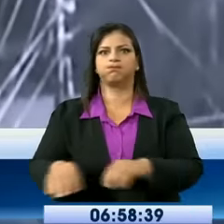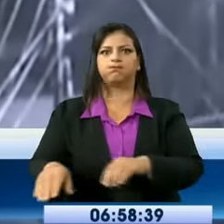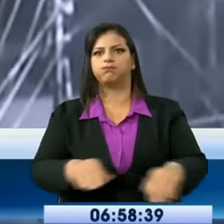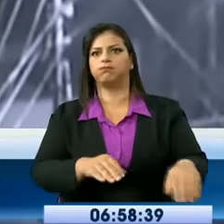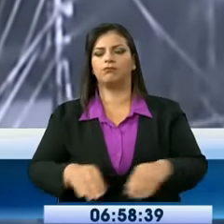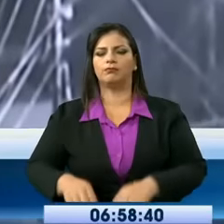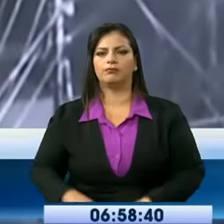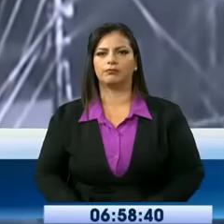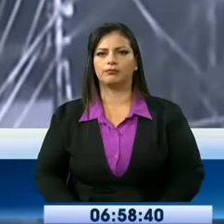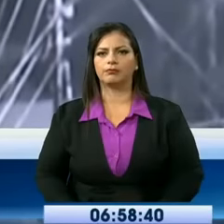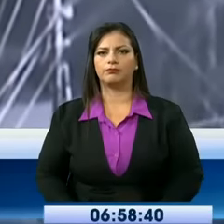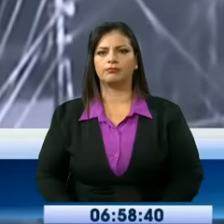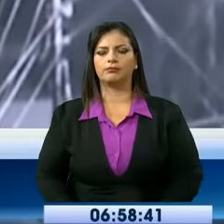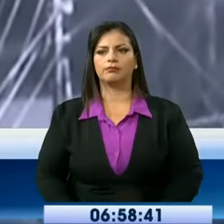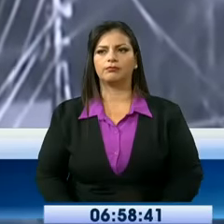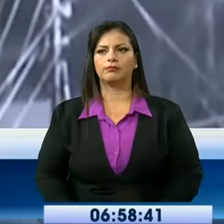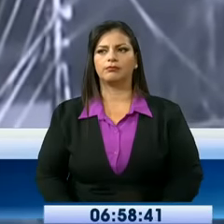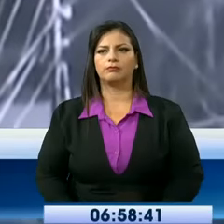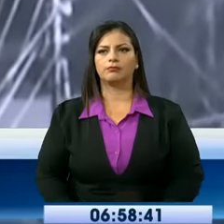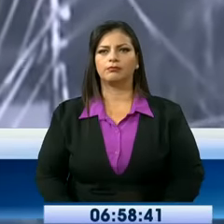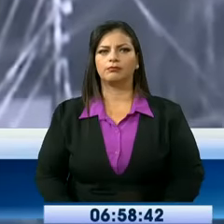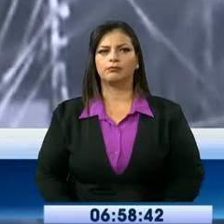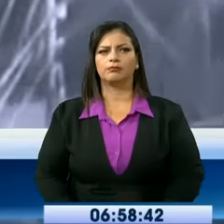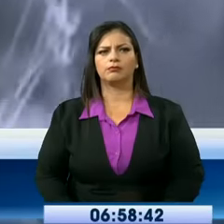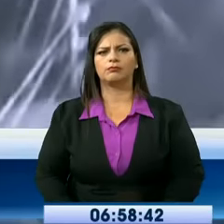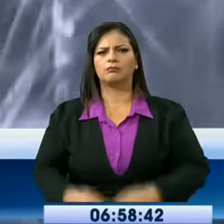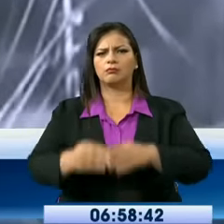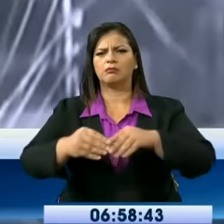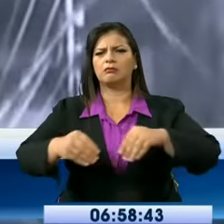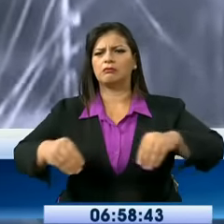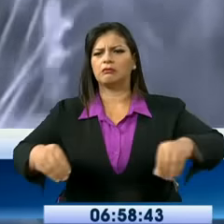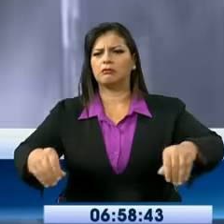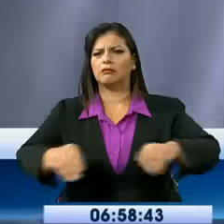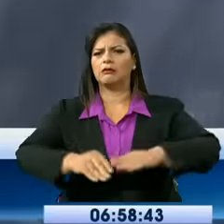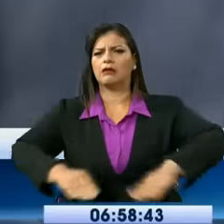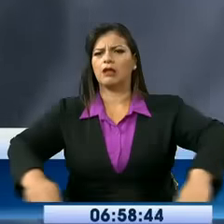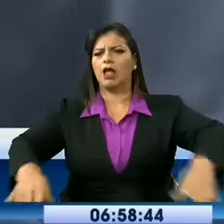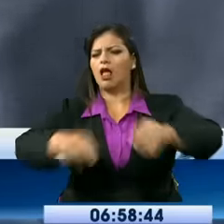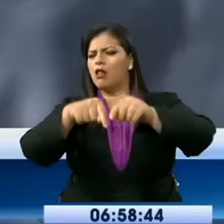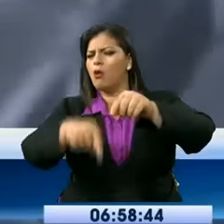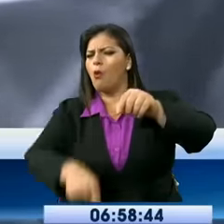conozco a qué intensidad. Pero